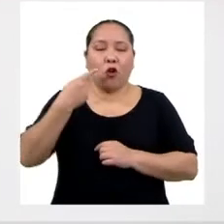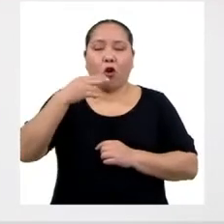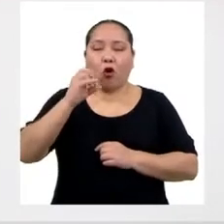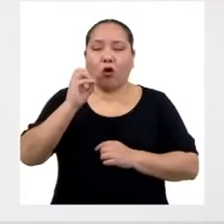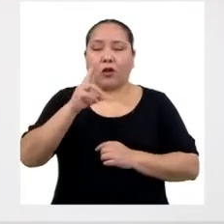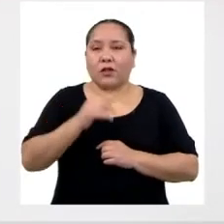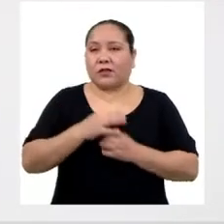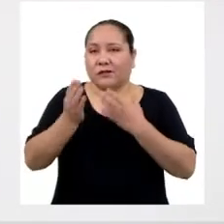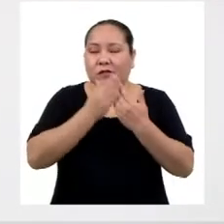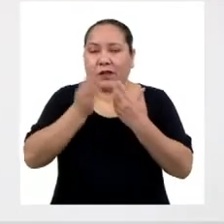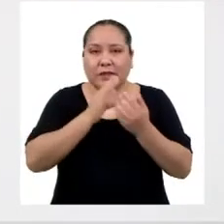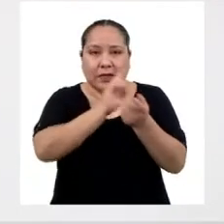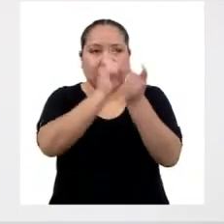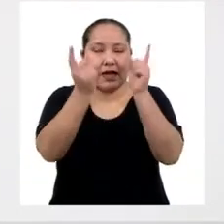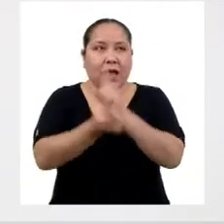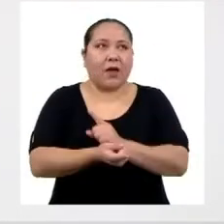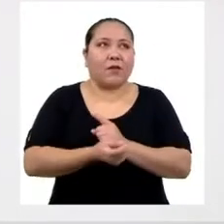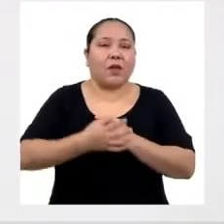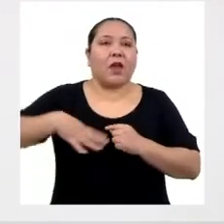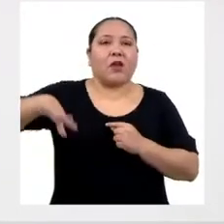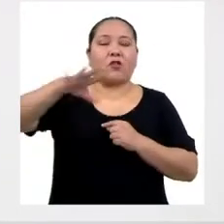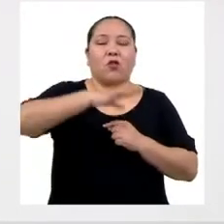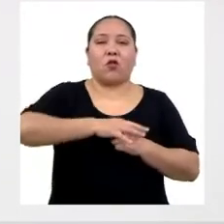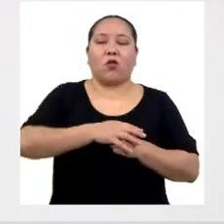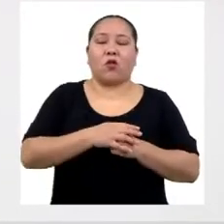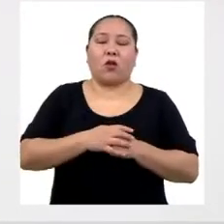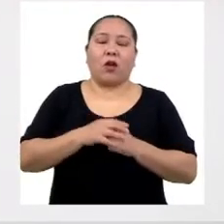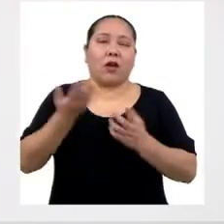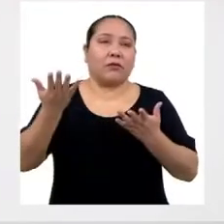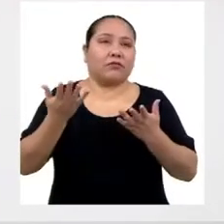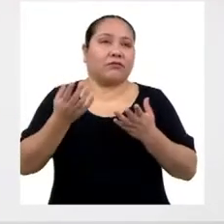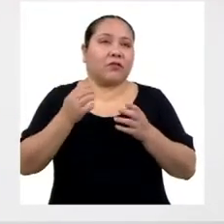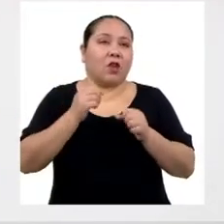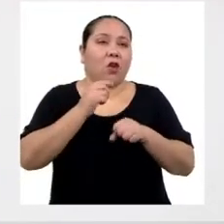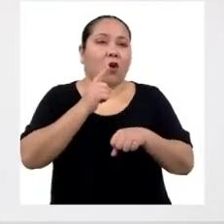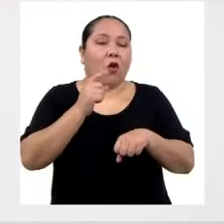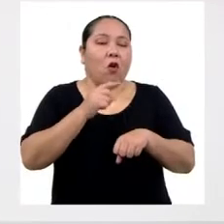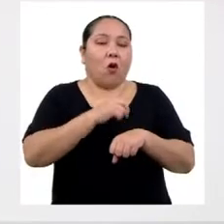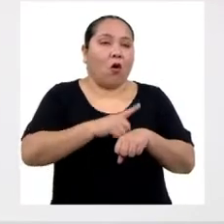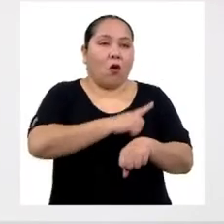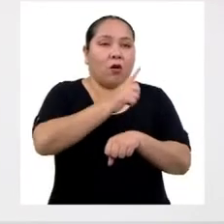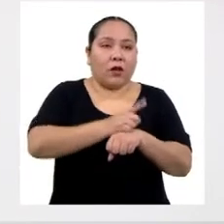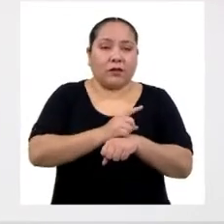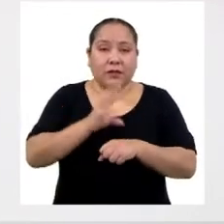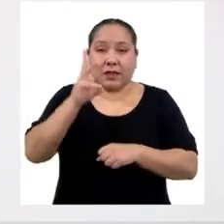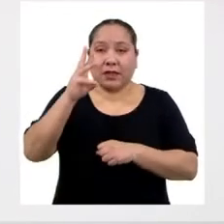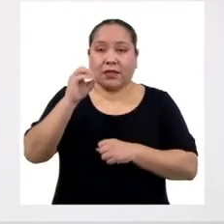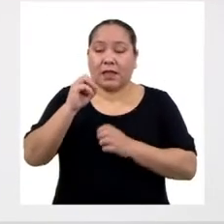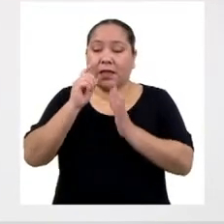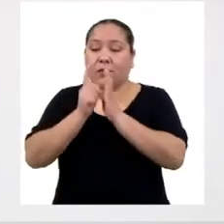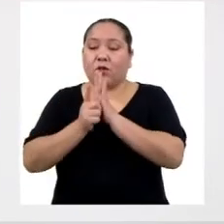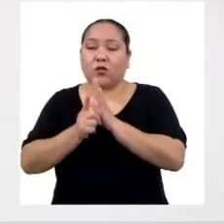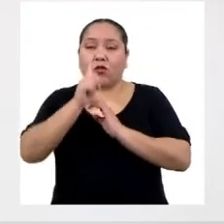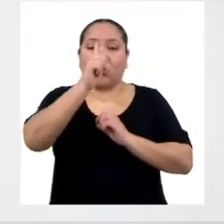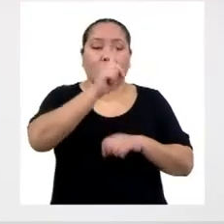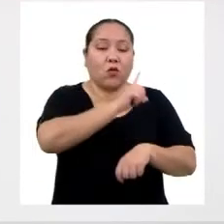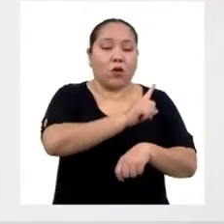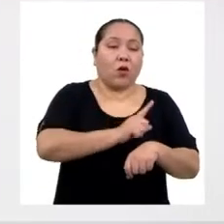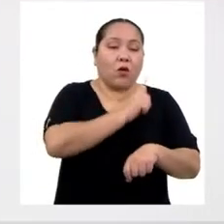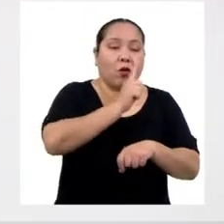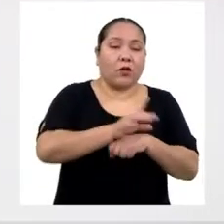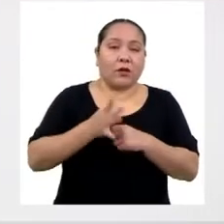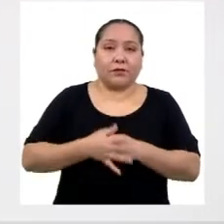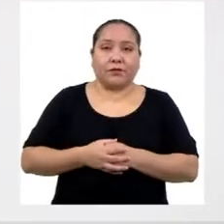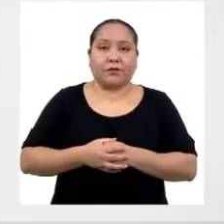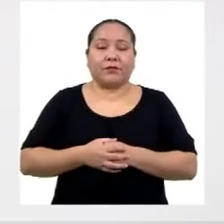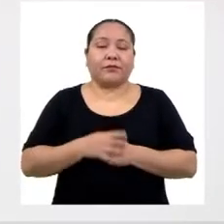Sencillo, lo convertimos todo a horas. Si 60 minutos equivale a 1 hora, entonces 30 minutos